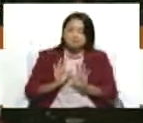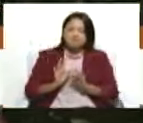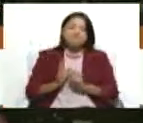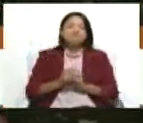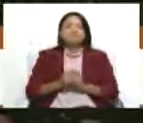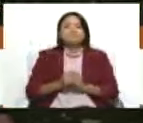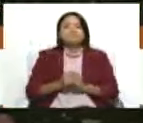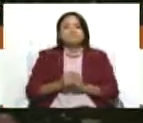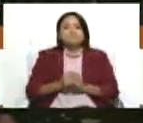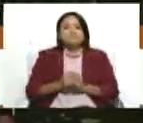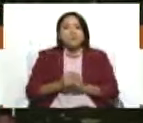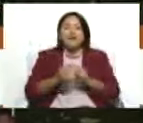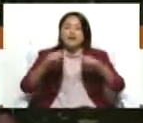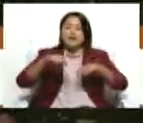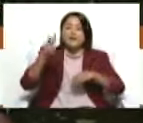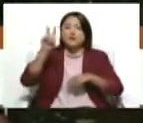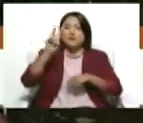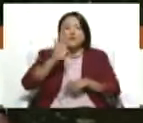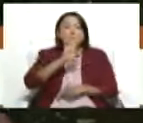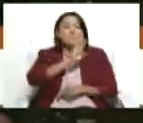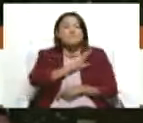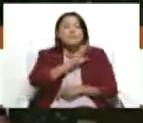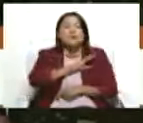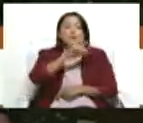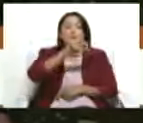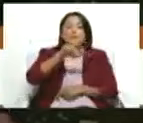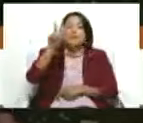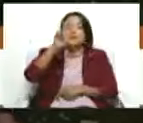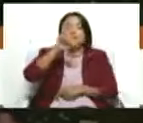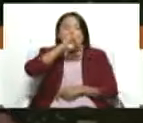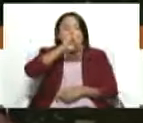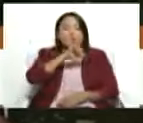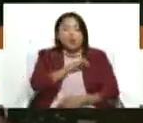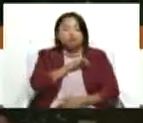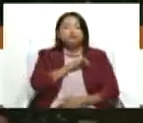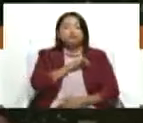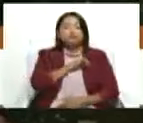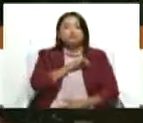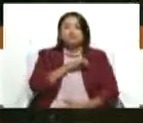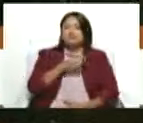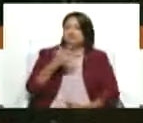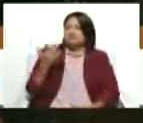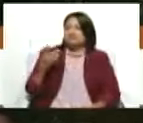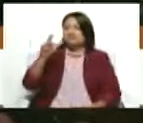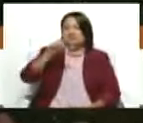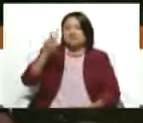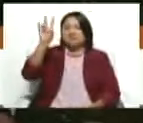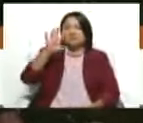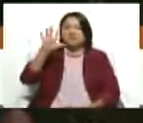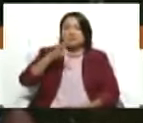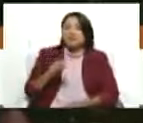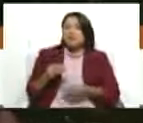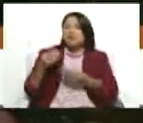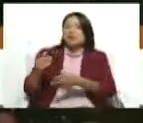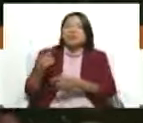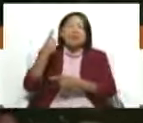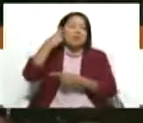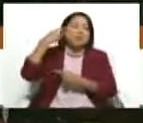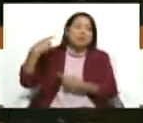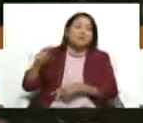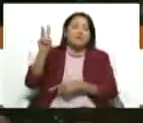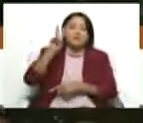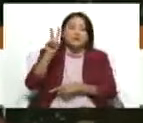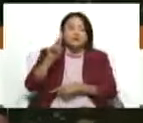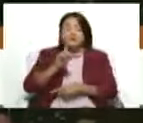porque esta patria es de los venezolanos que la aman, no de los venezolanos que la mancillan y la quieren entregar a potencias extranjeras.